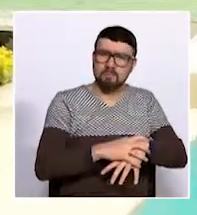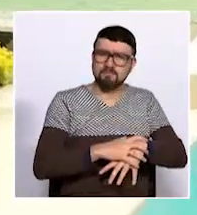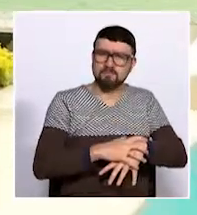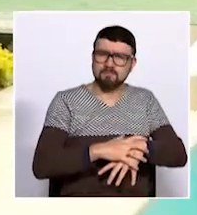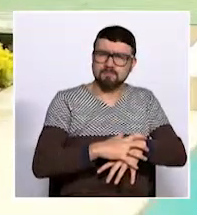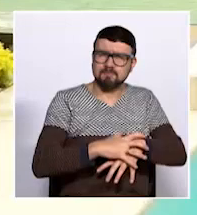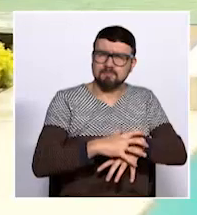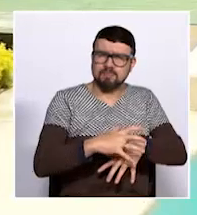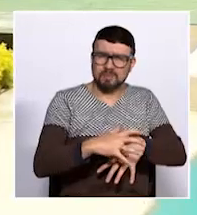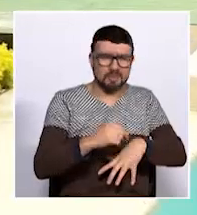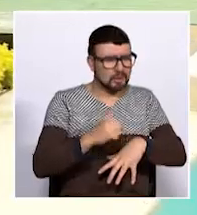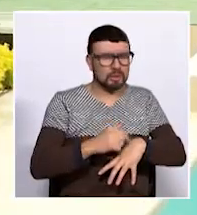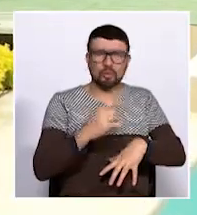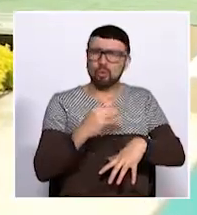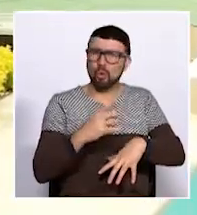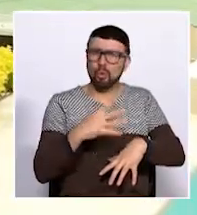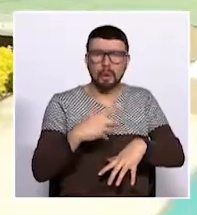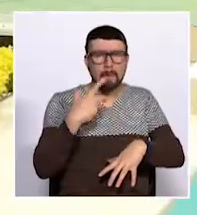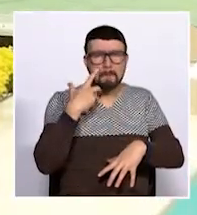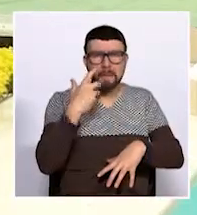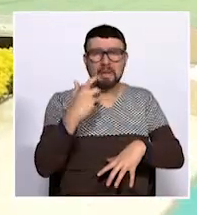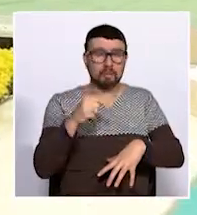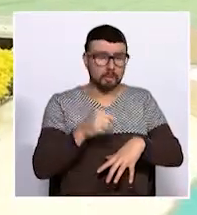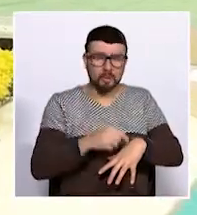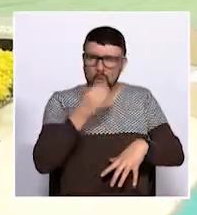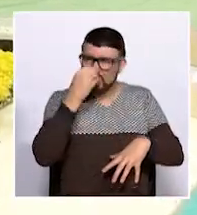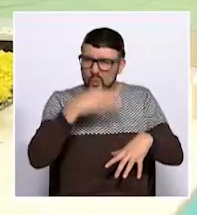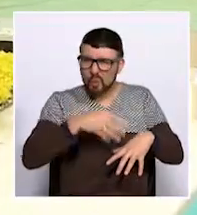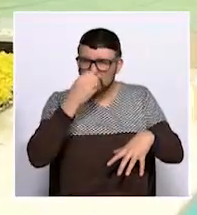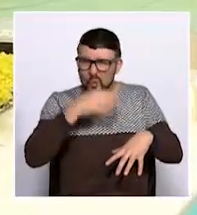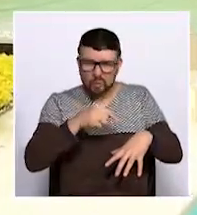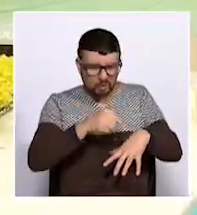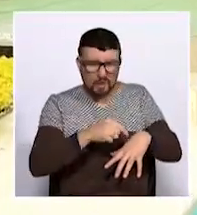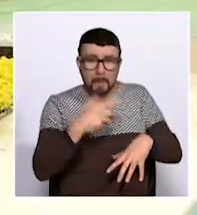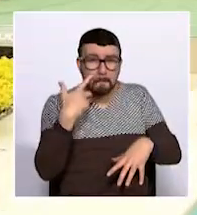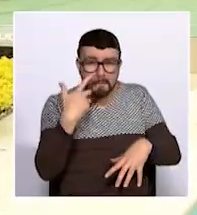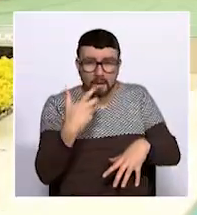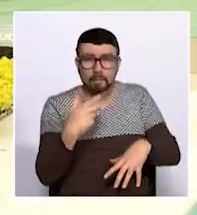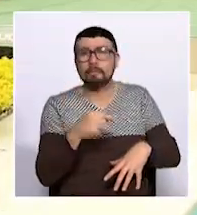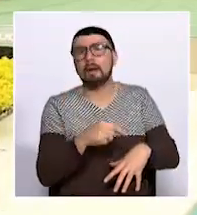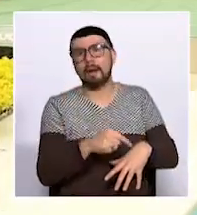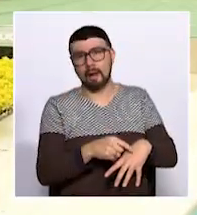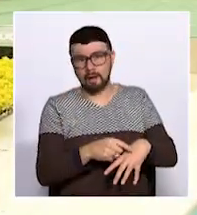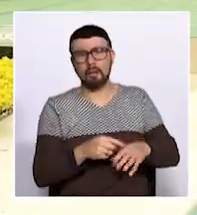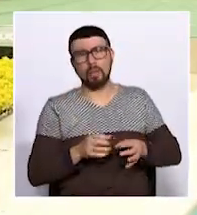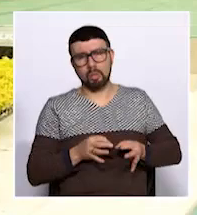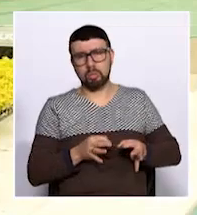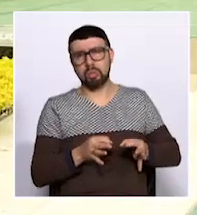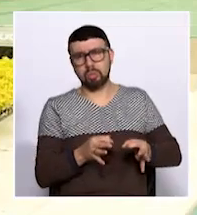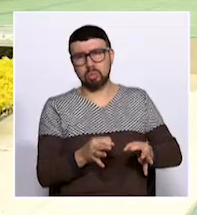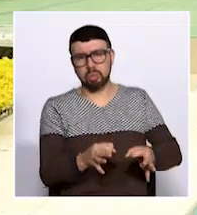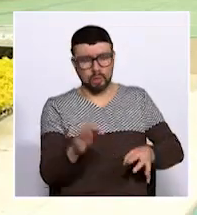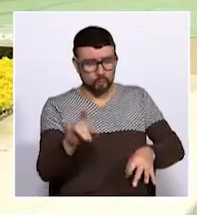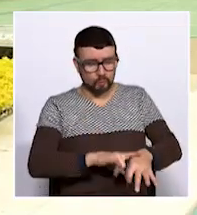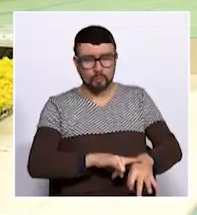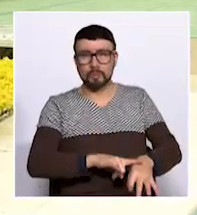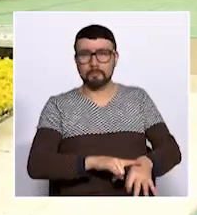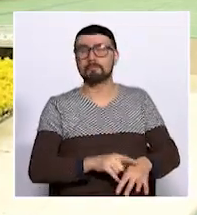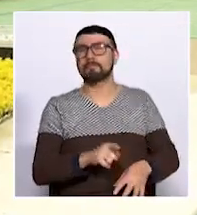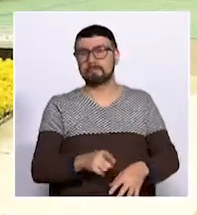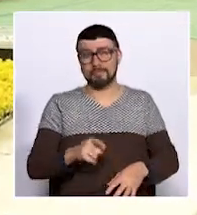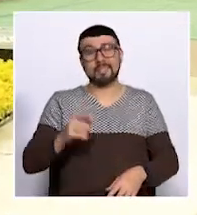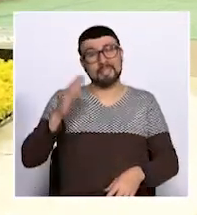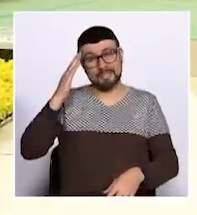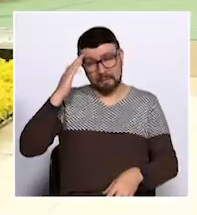donde más duele. Digamos que es donde hay más toxinas, donde hay más dolor, donde hay más inflamación. Entonces, la naturaleza sabe y